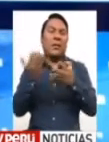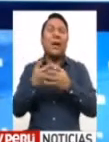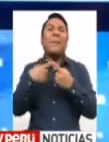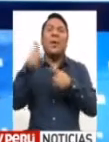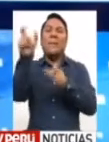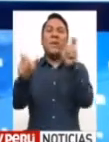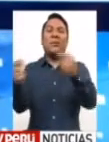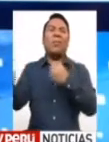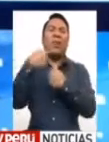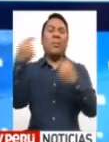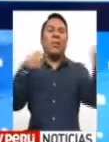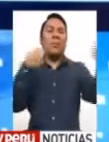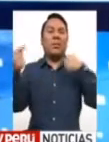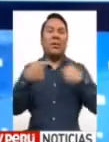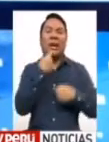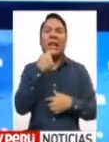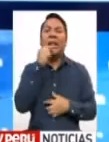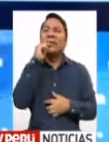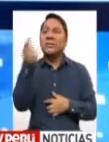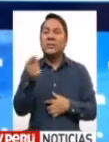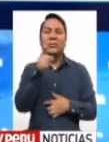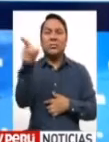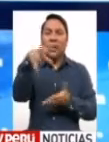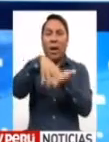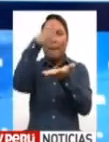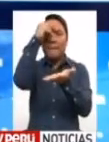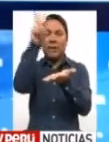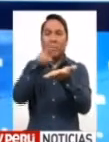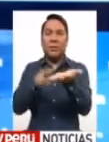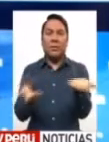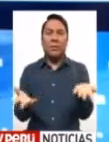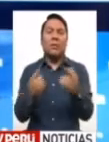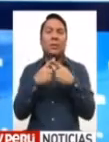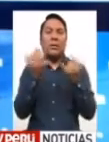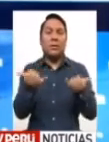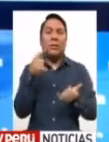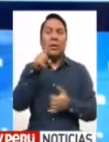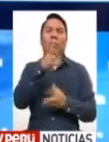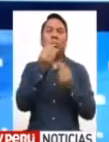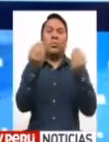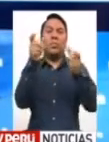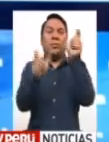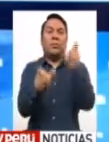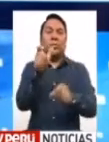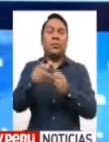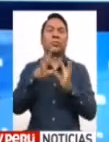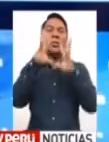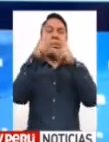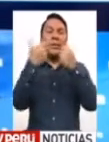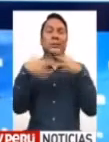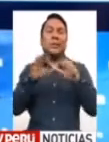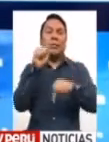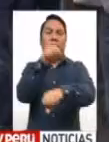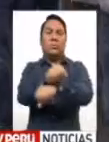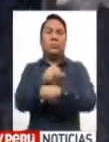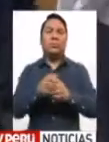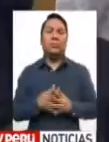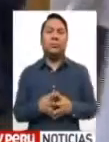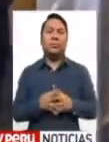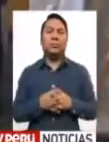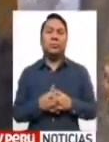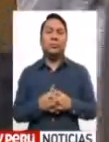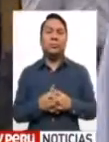aprendan a leer el mandatario afirmó que 297 de los criminales más buscados ya están en la cárcel